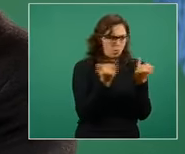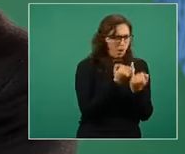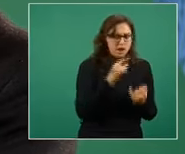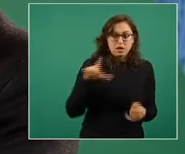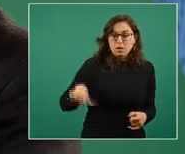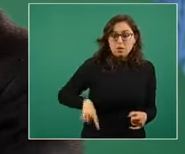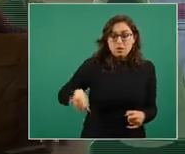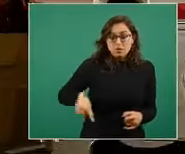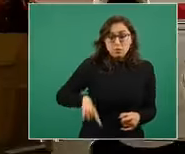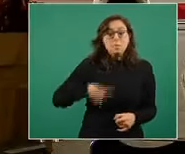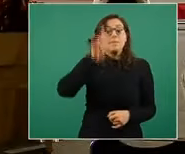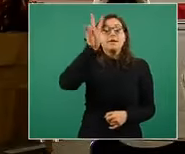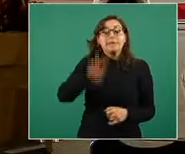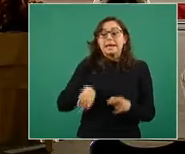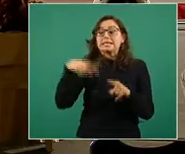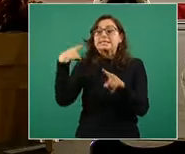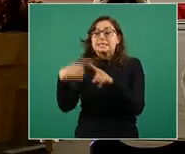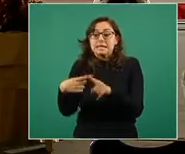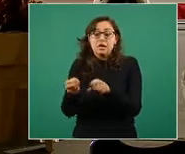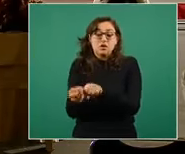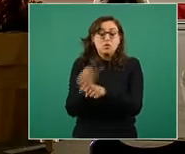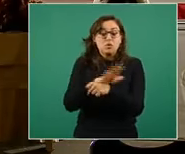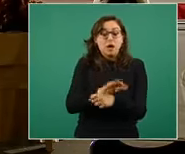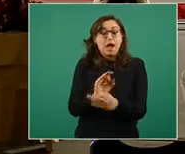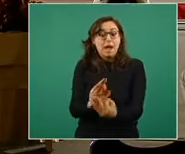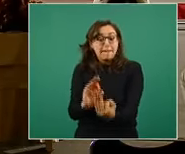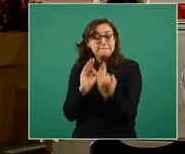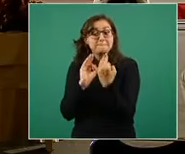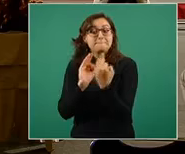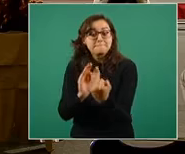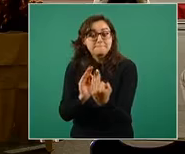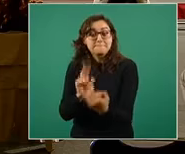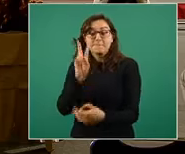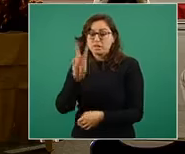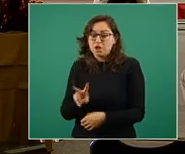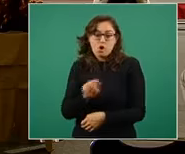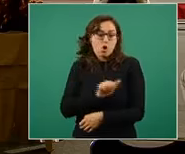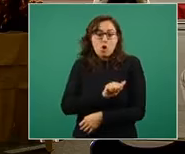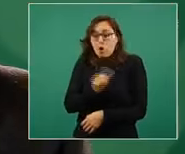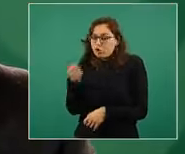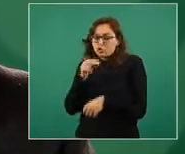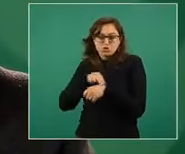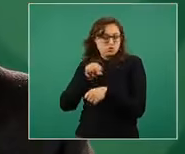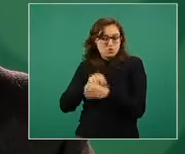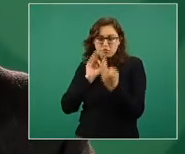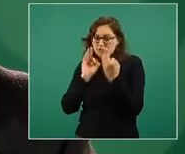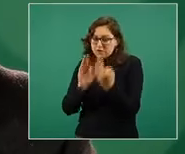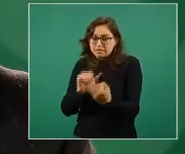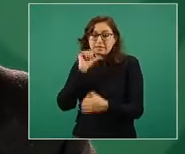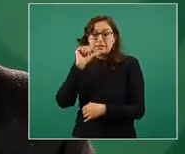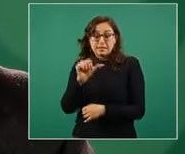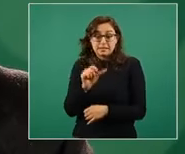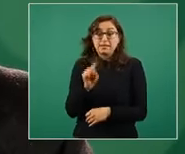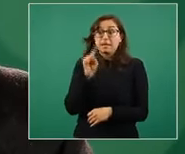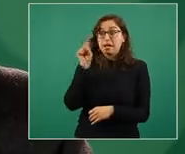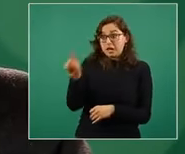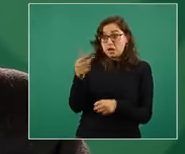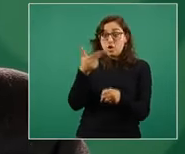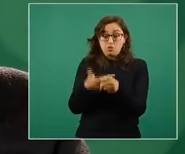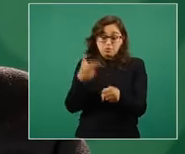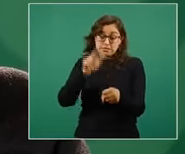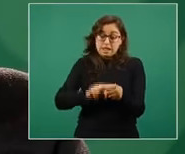público, quiénes son personas que están en unidad COVID y quiénes no están en unidad COVID. En el caso del hospital ABC,